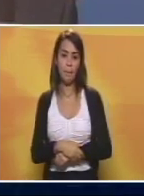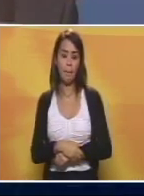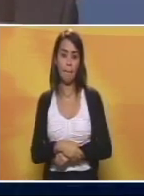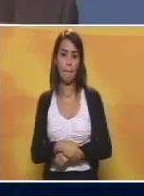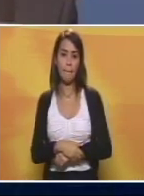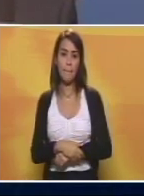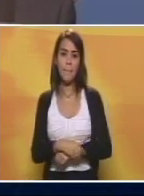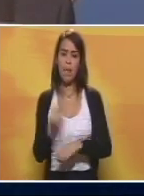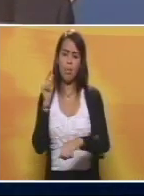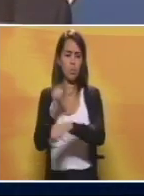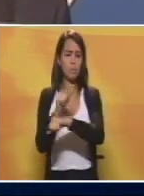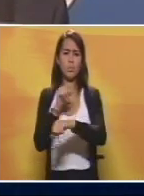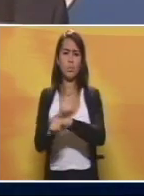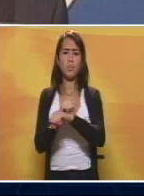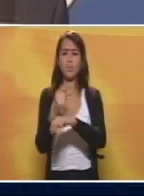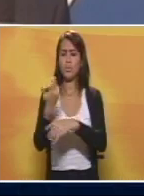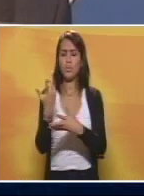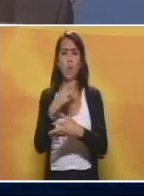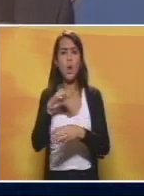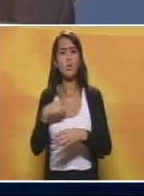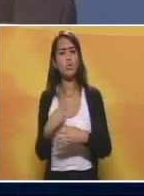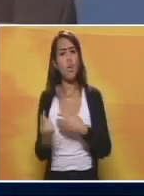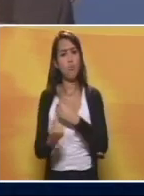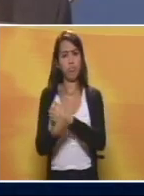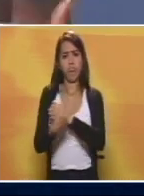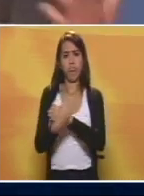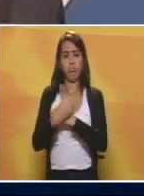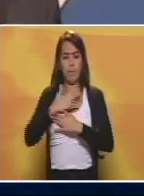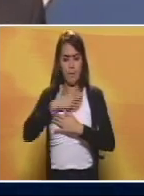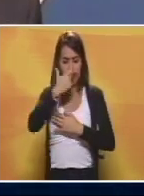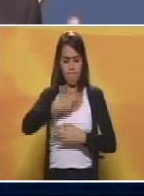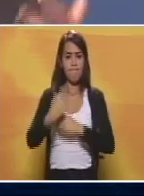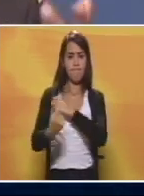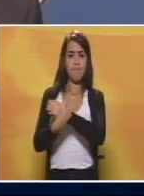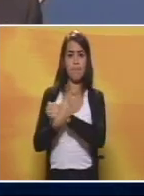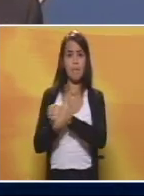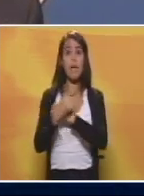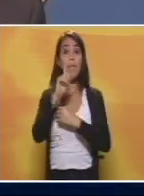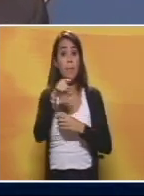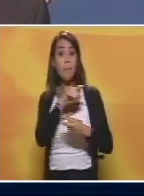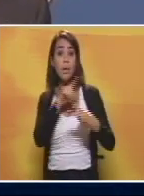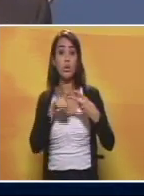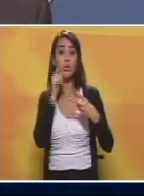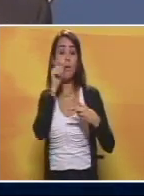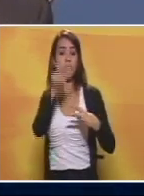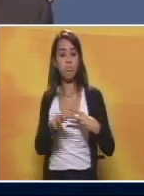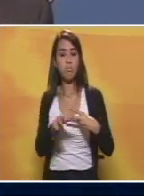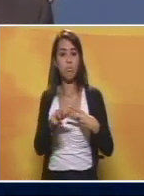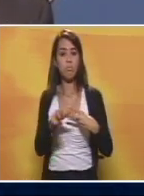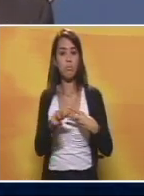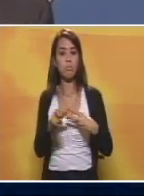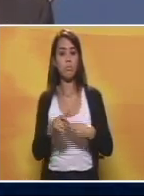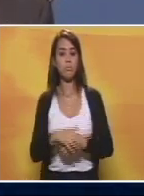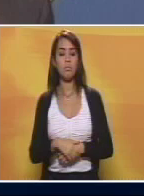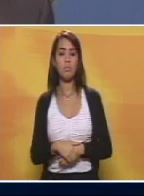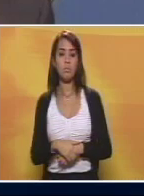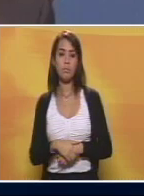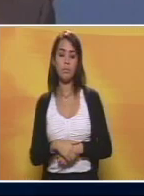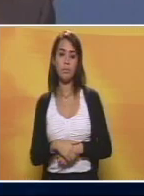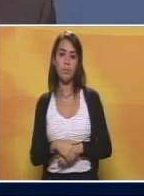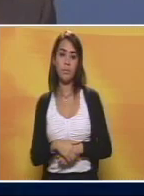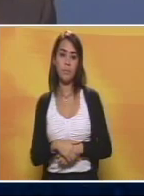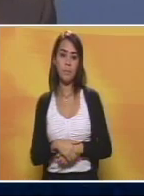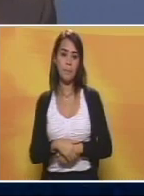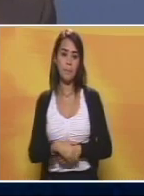a las acusaciones en contra en mi contra y en contra de mi ministro consejero